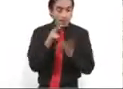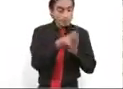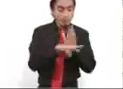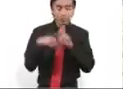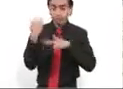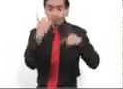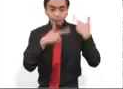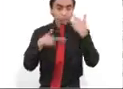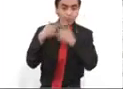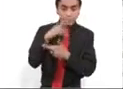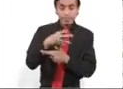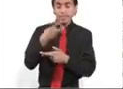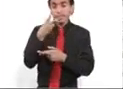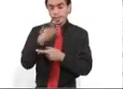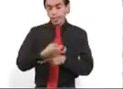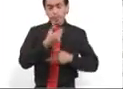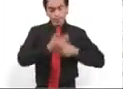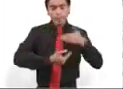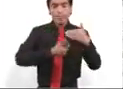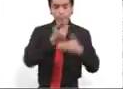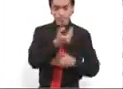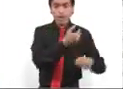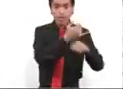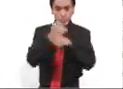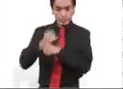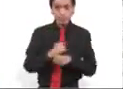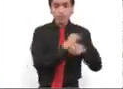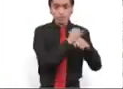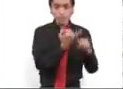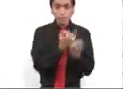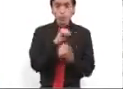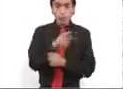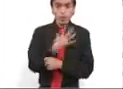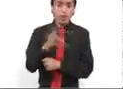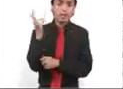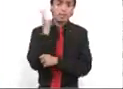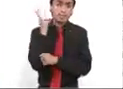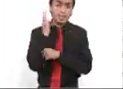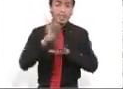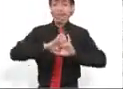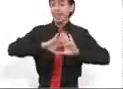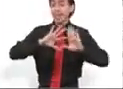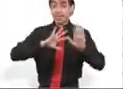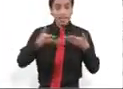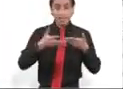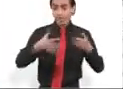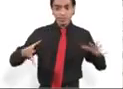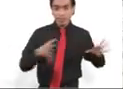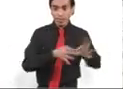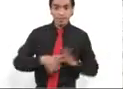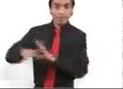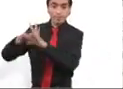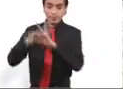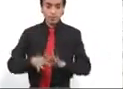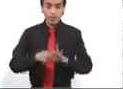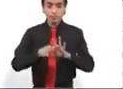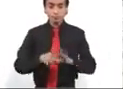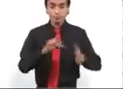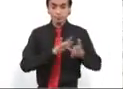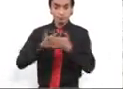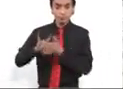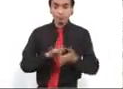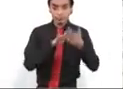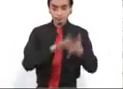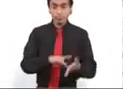fin, todo lo que se tiene que hacer en estas investigaciones, pero la Fiscalía está ya trabajando en coordinación con la Fiscalía de Morelos